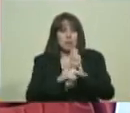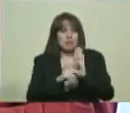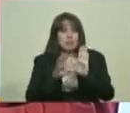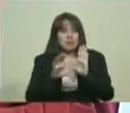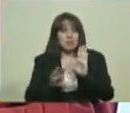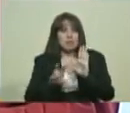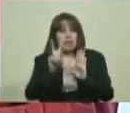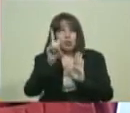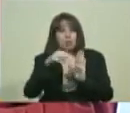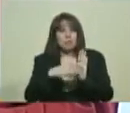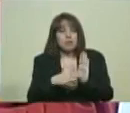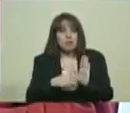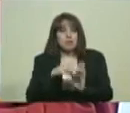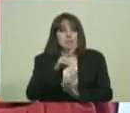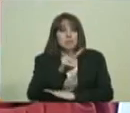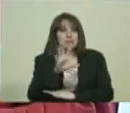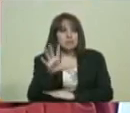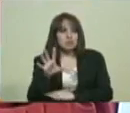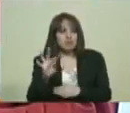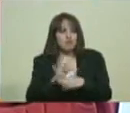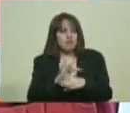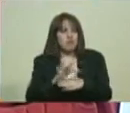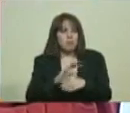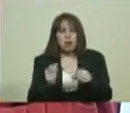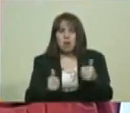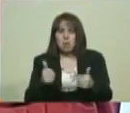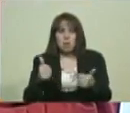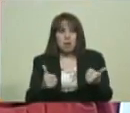2025. Y la fórmula es una sola: